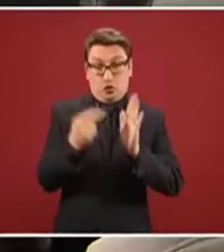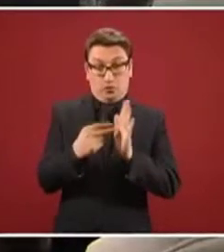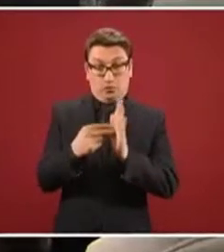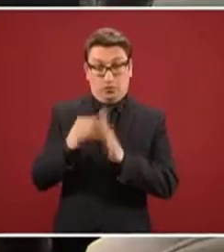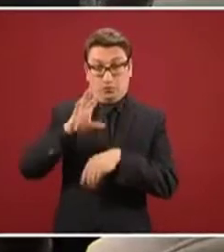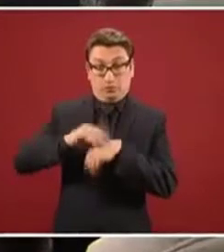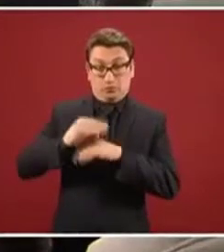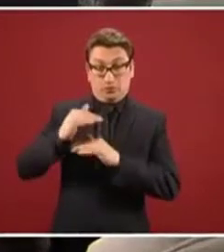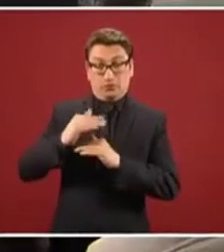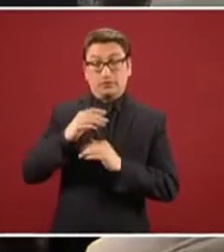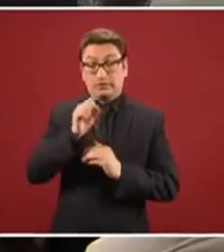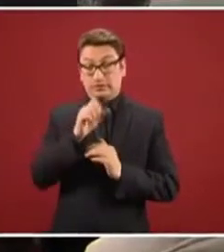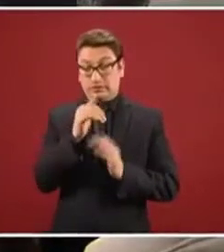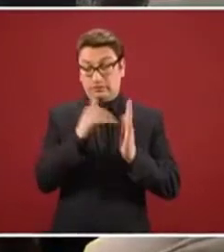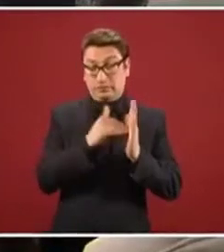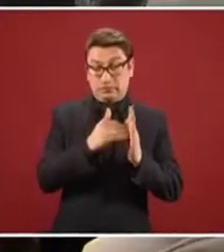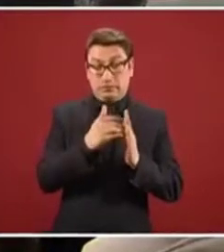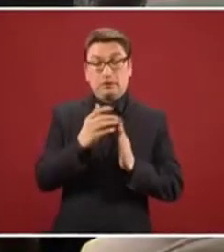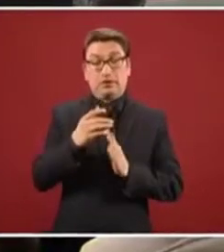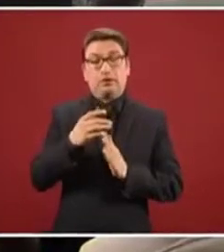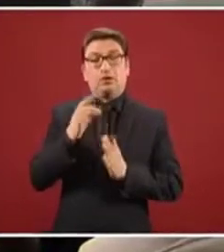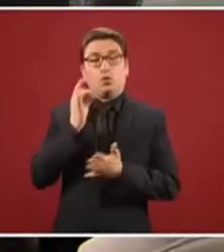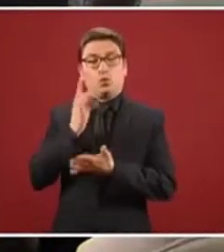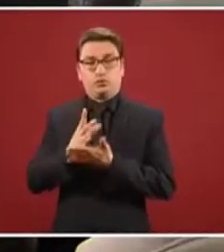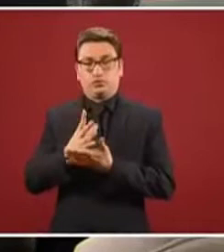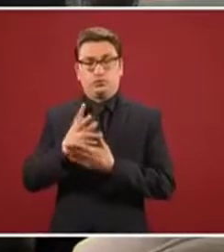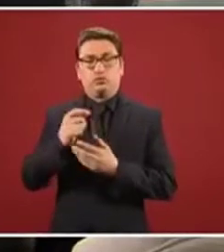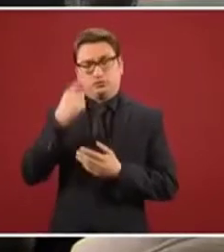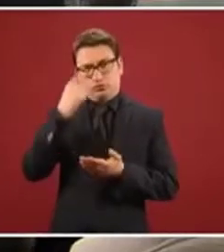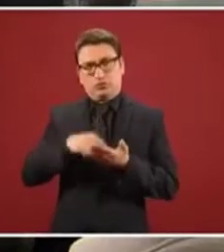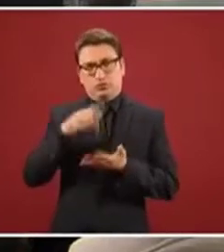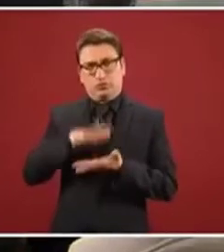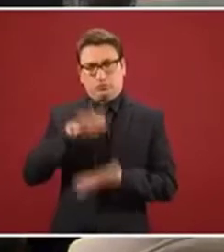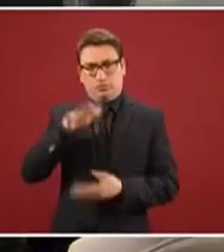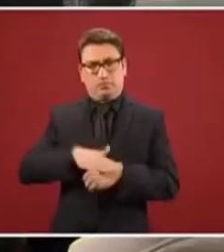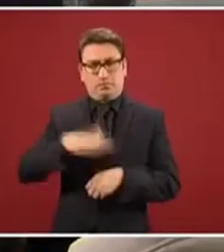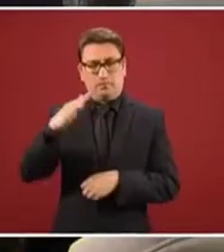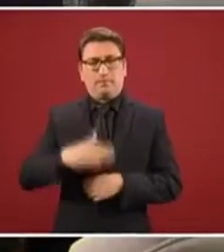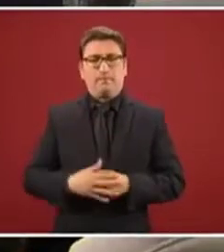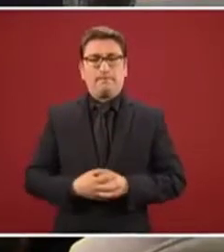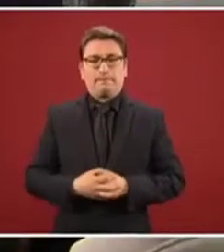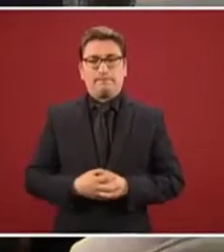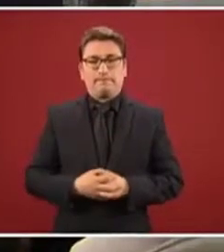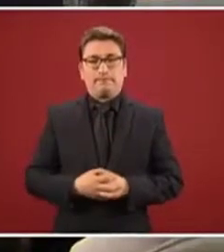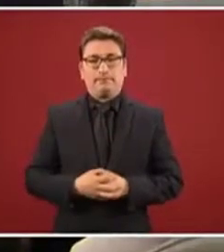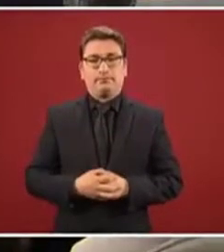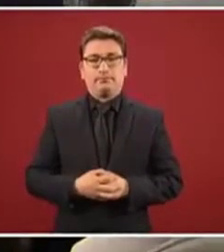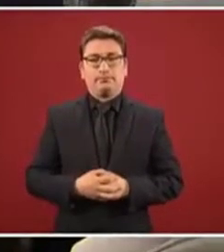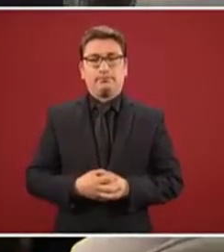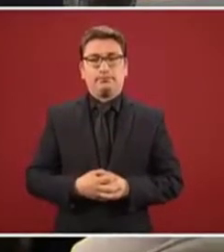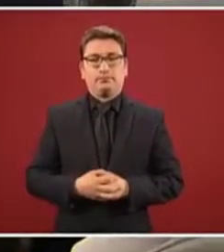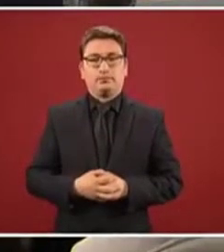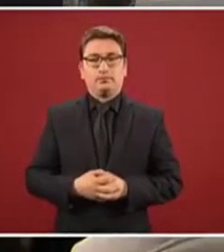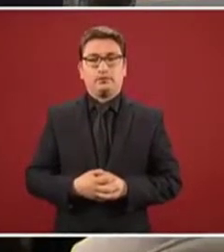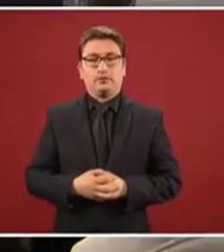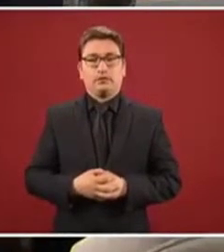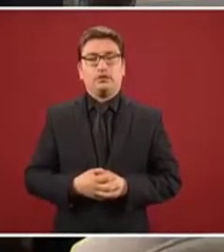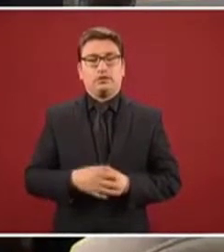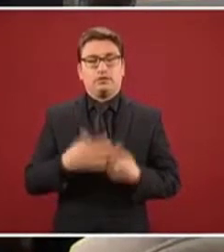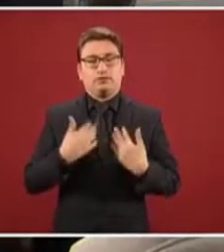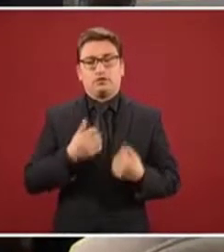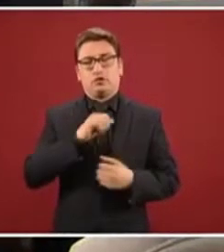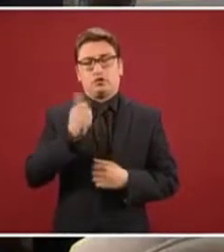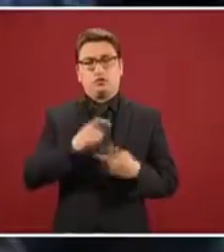de 66,000. Estimamos que va a ser la mayoría los que la reciban. Entiendo. Y una segunda